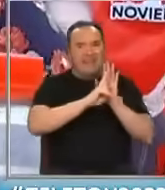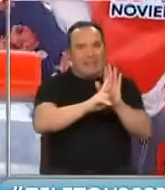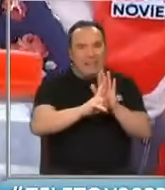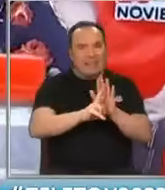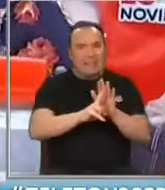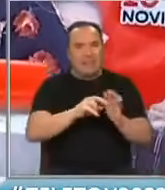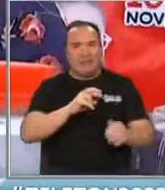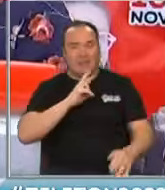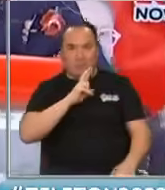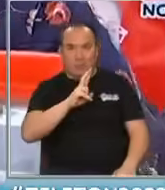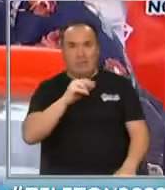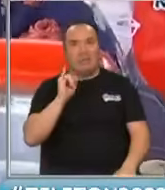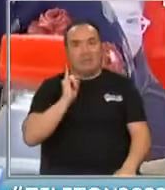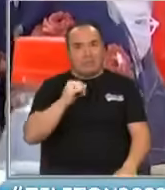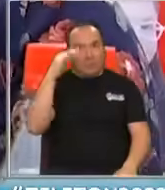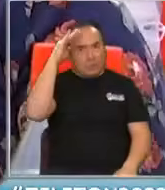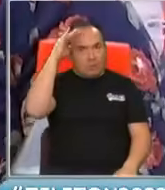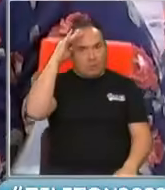La experiencia.